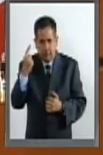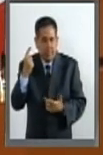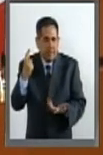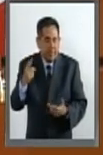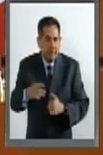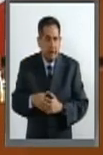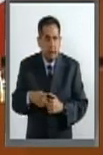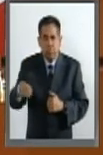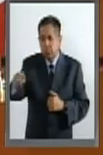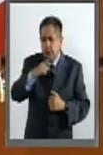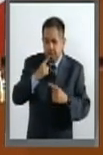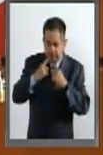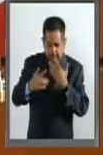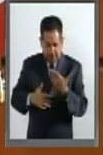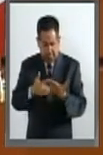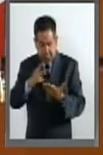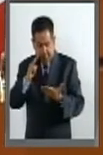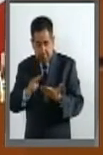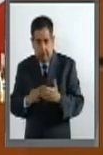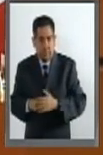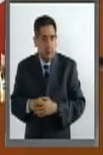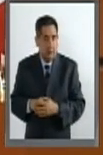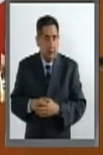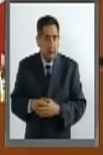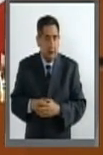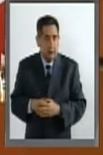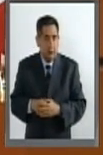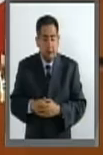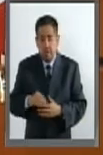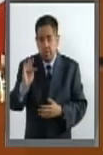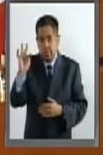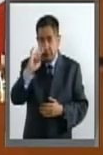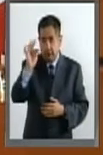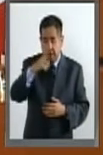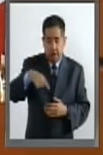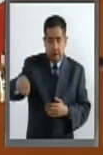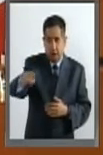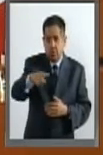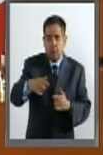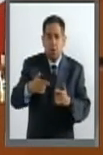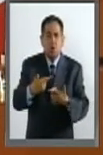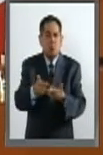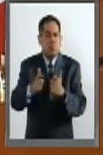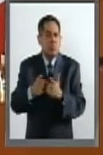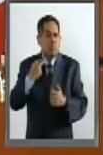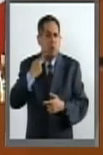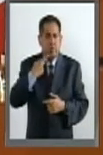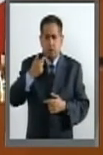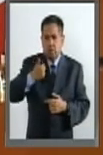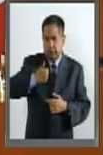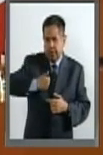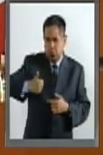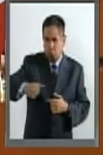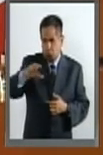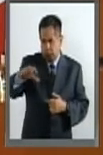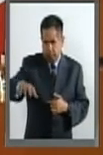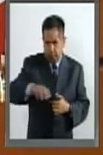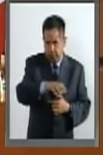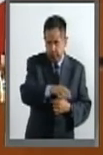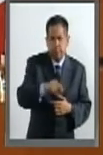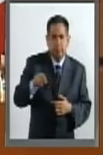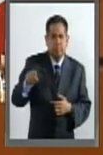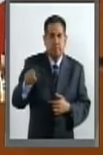ser analizadas. Si verdaderamente cada uno de los grupos parlamentarios de los partidos